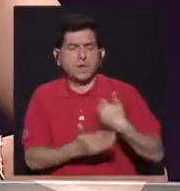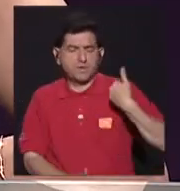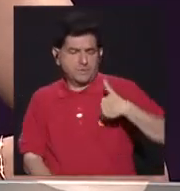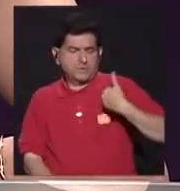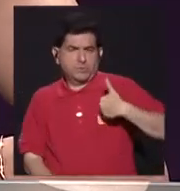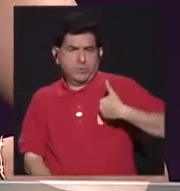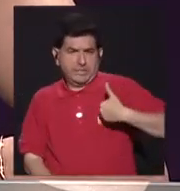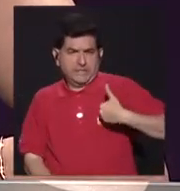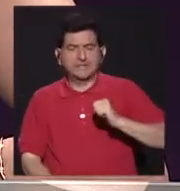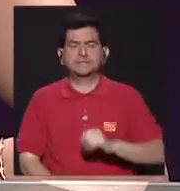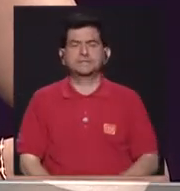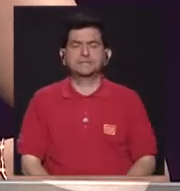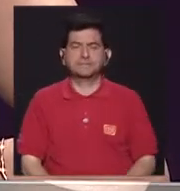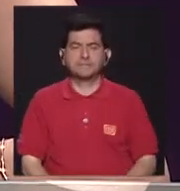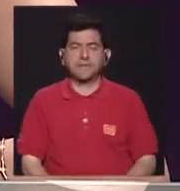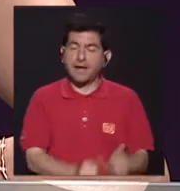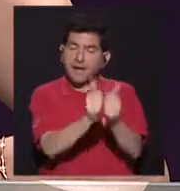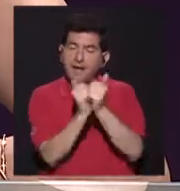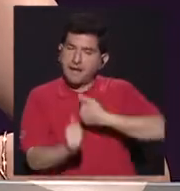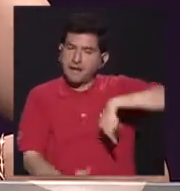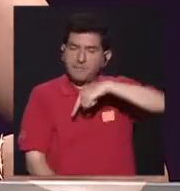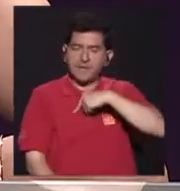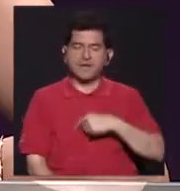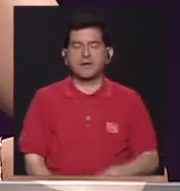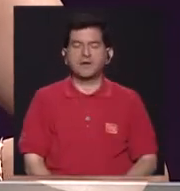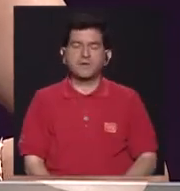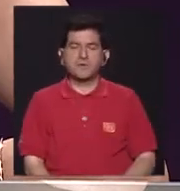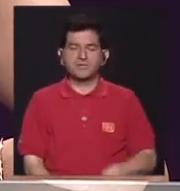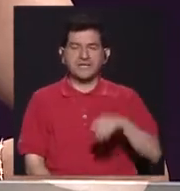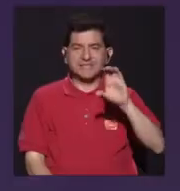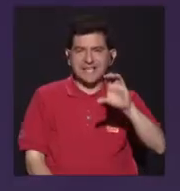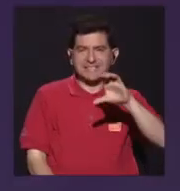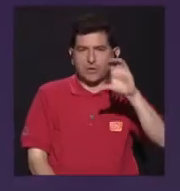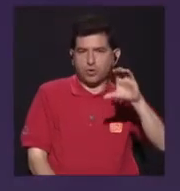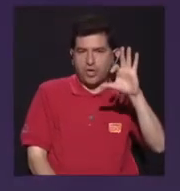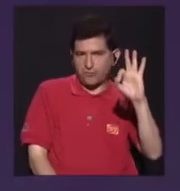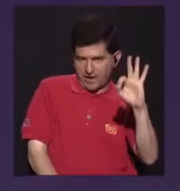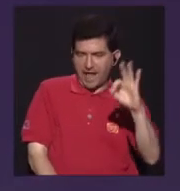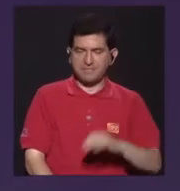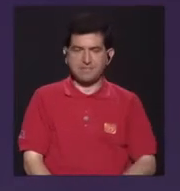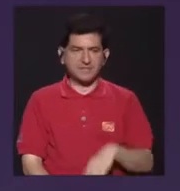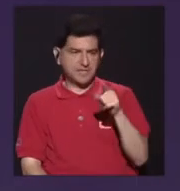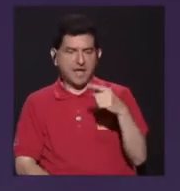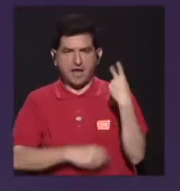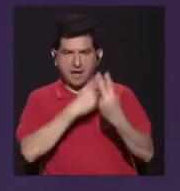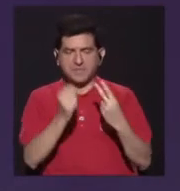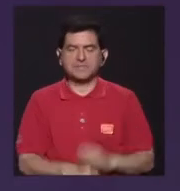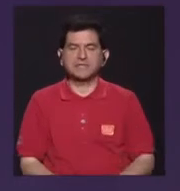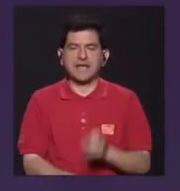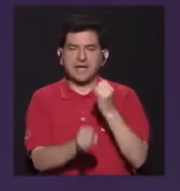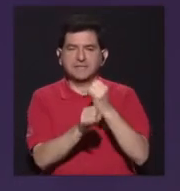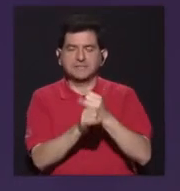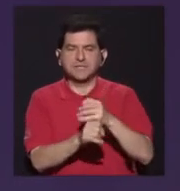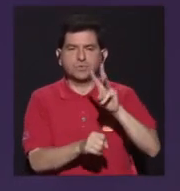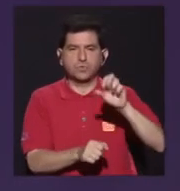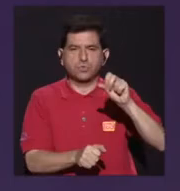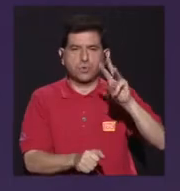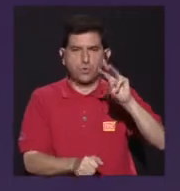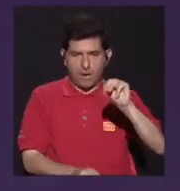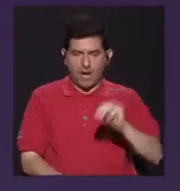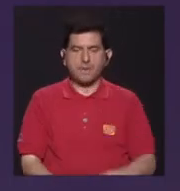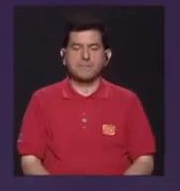masculinidades. Para ello nos acompaña el compañero César Cordero Fernández, quien nos visita desde el Instituto Buen, psicólogo de